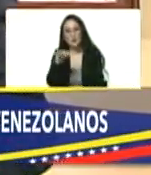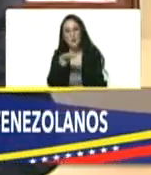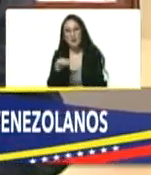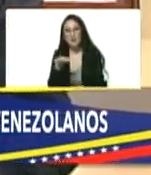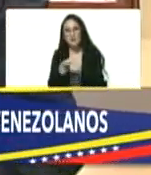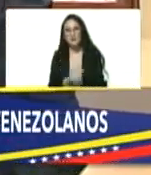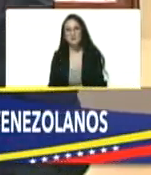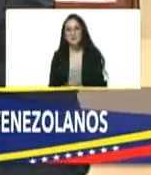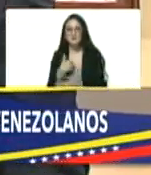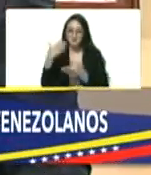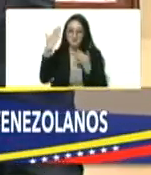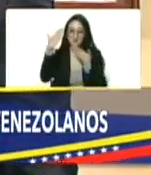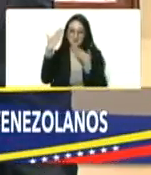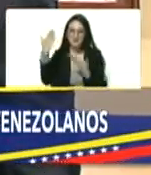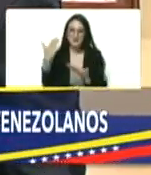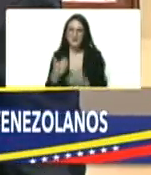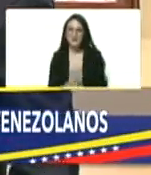Bueno, mi saludo